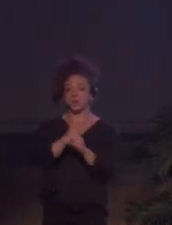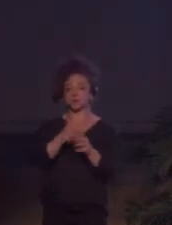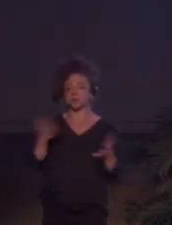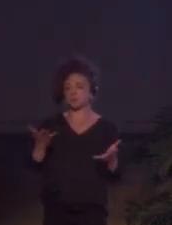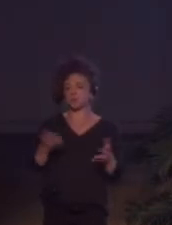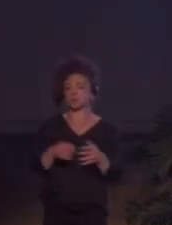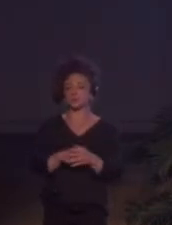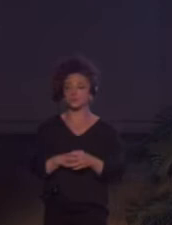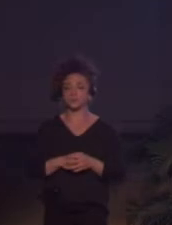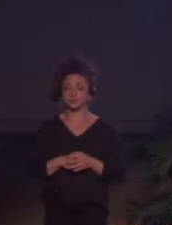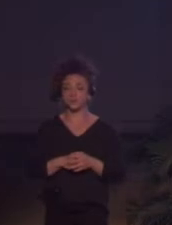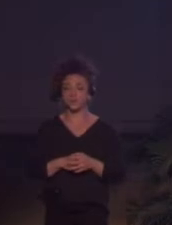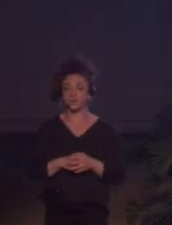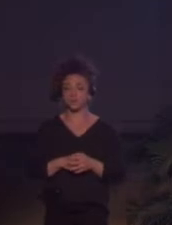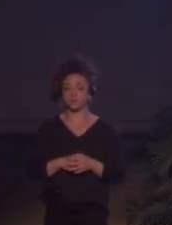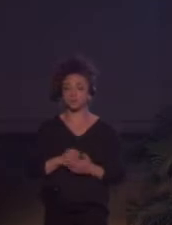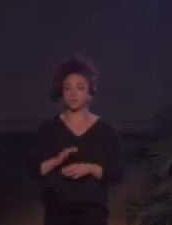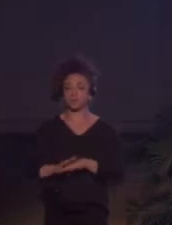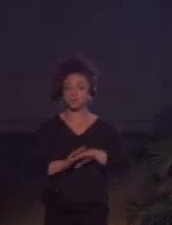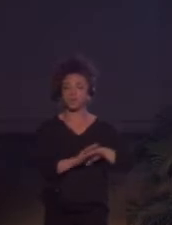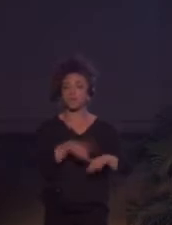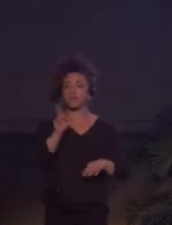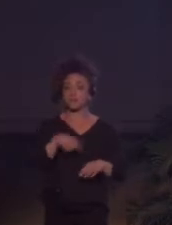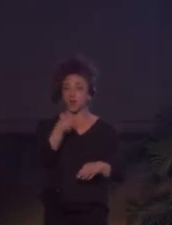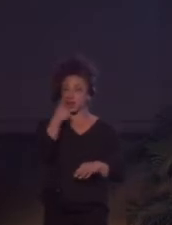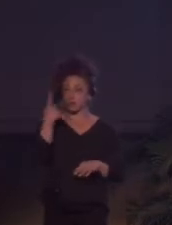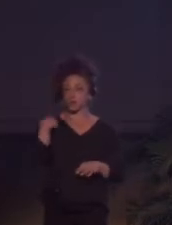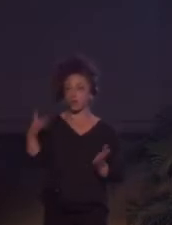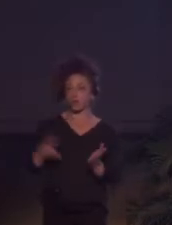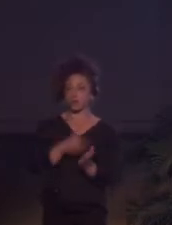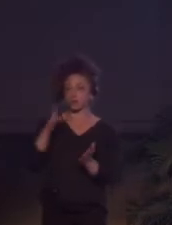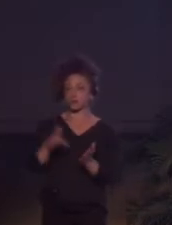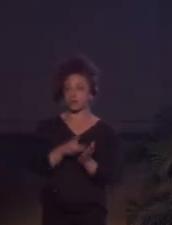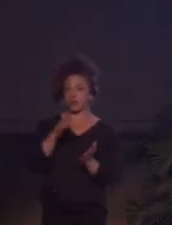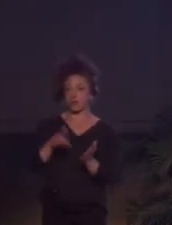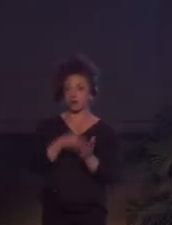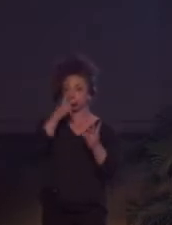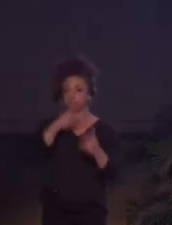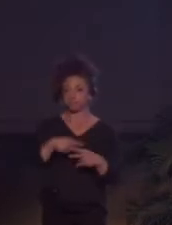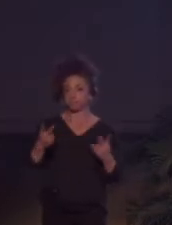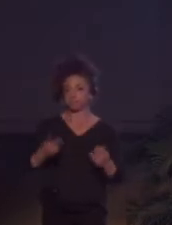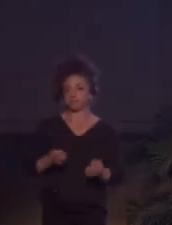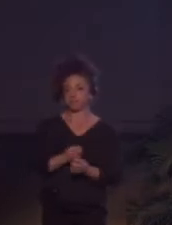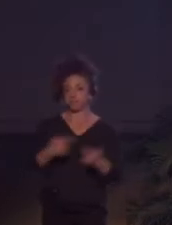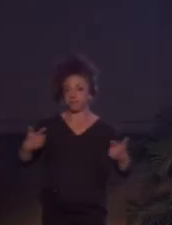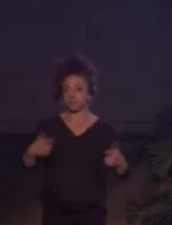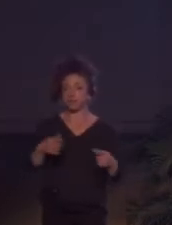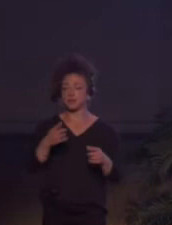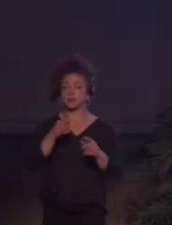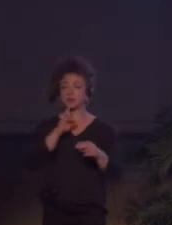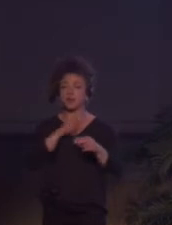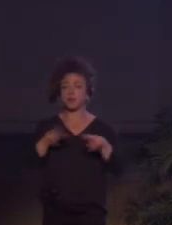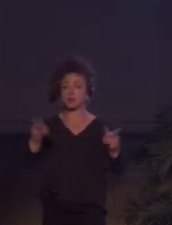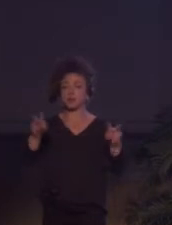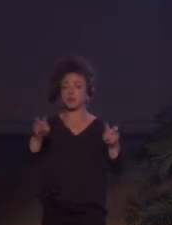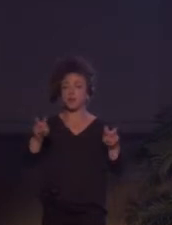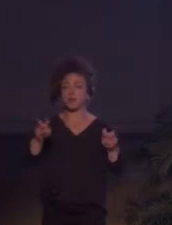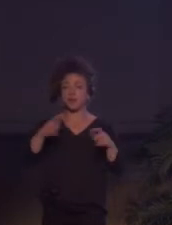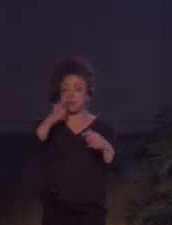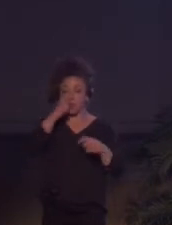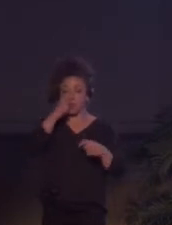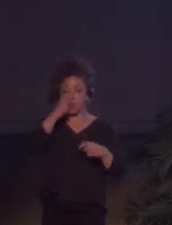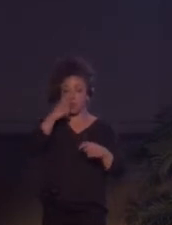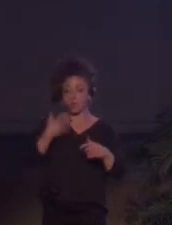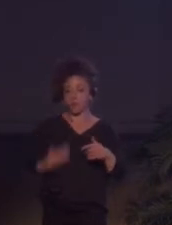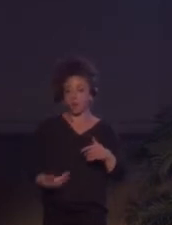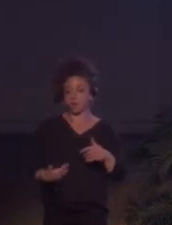gizakizbertze aldizkaria dela hiru urte hauetan egin diren artikulo, ekitaldi eta hainbat